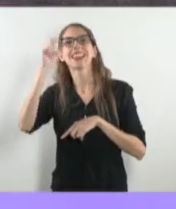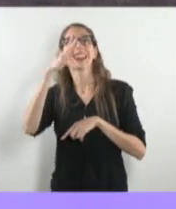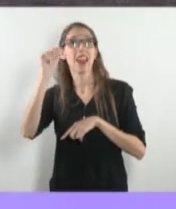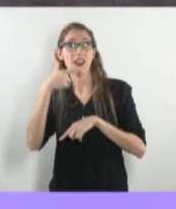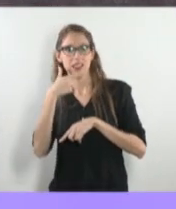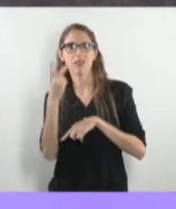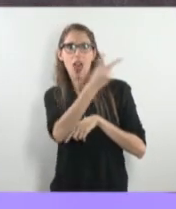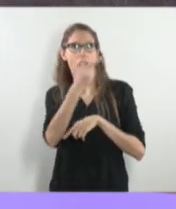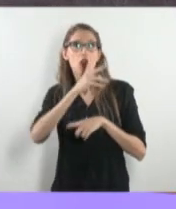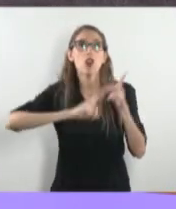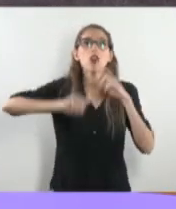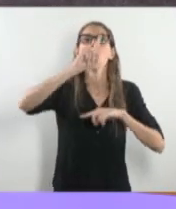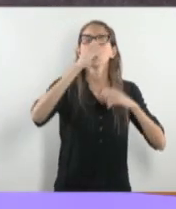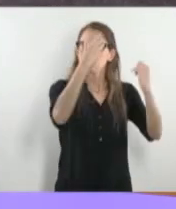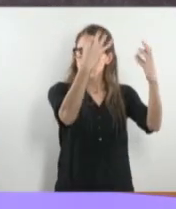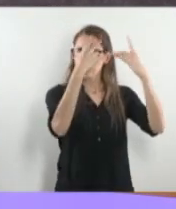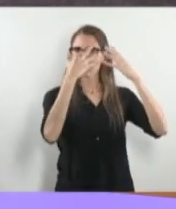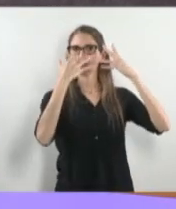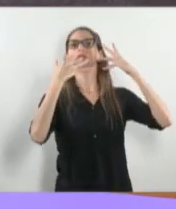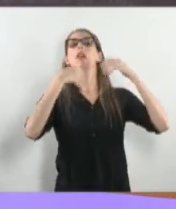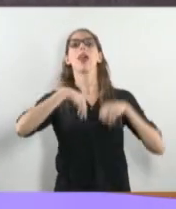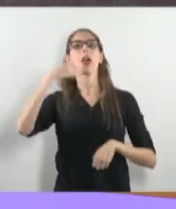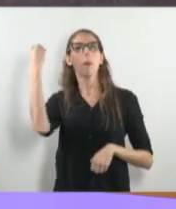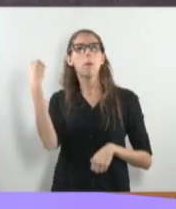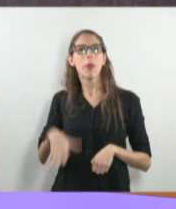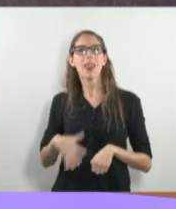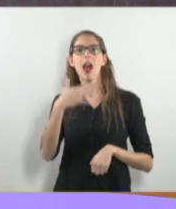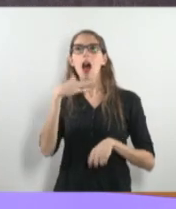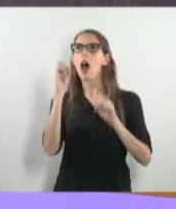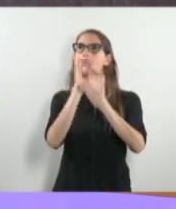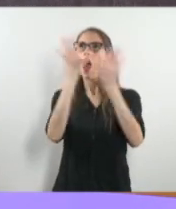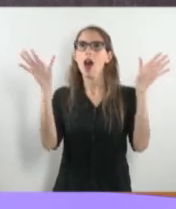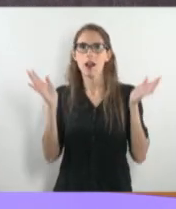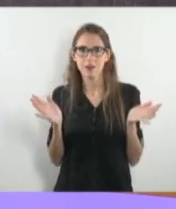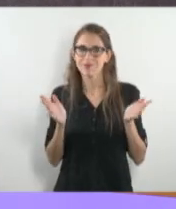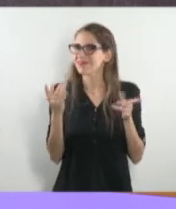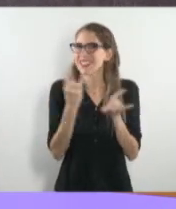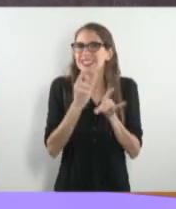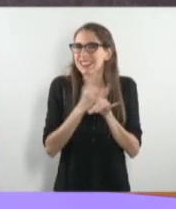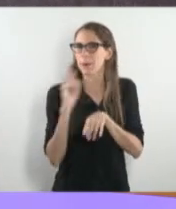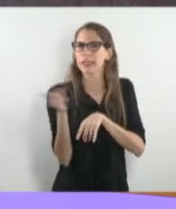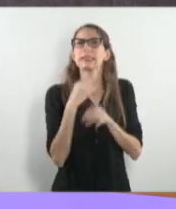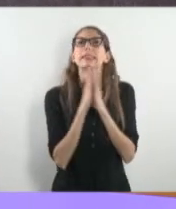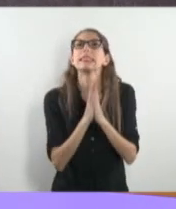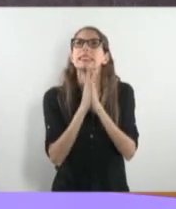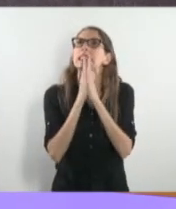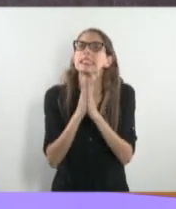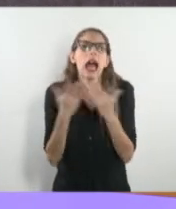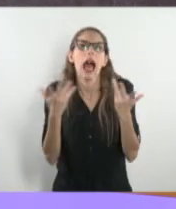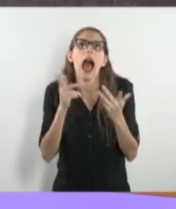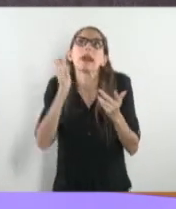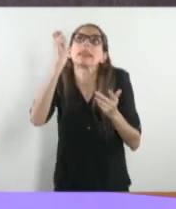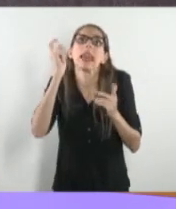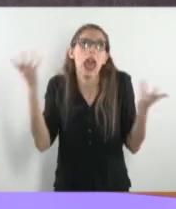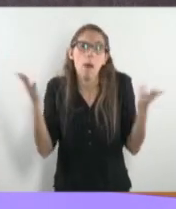modo estaba, ingresaba en tu alma y te permitía que se esclarezca algo. Entonces siempre hay como un pedido, por favor, ¿no? Como que